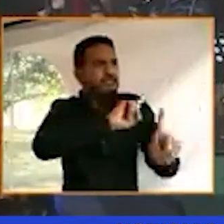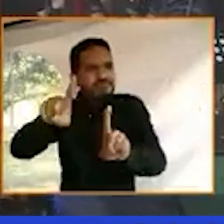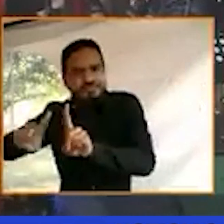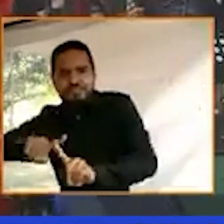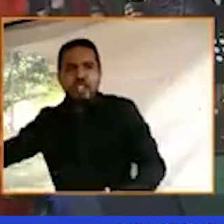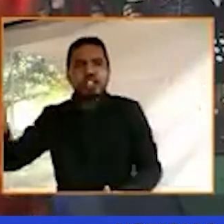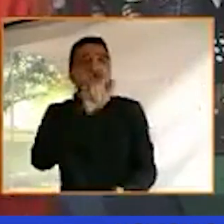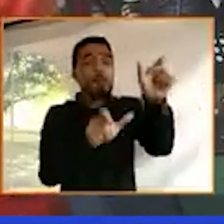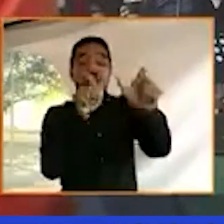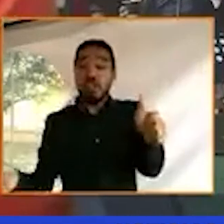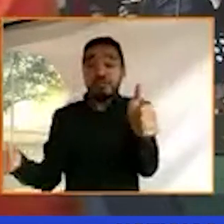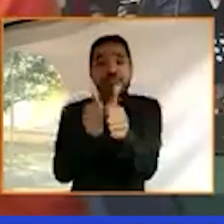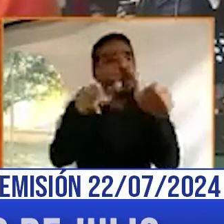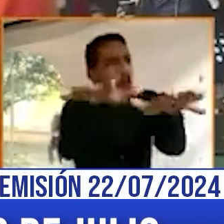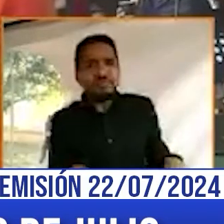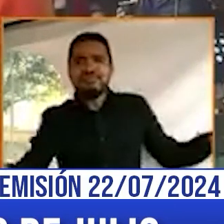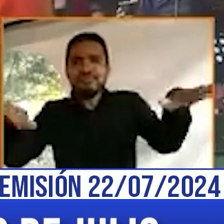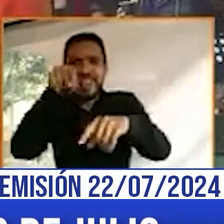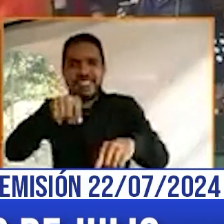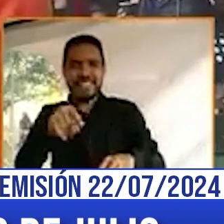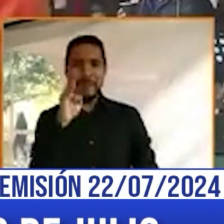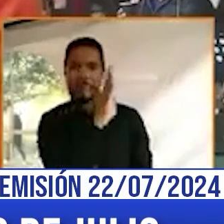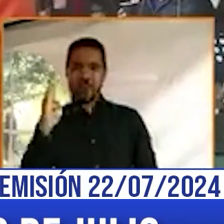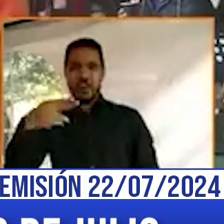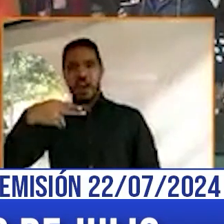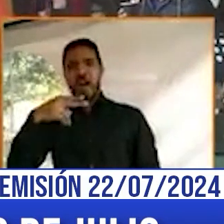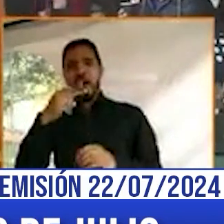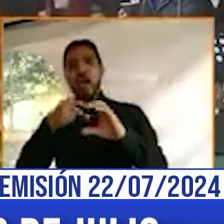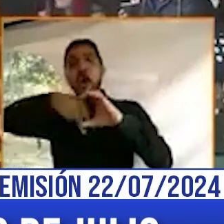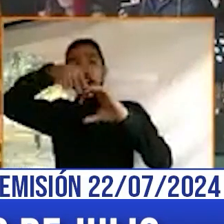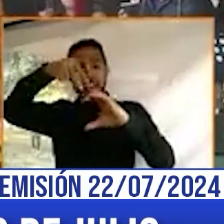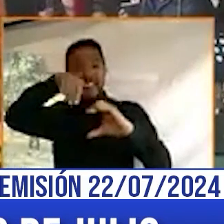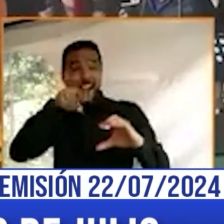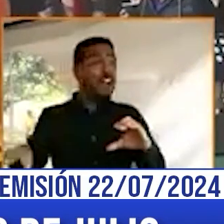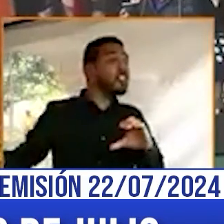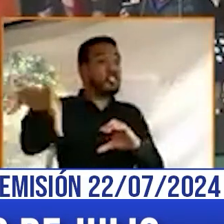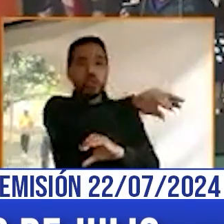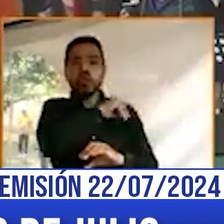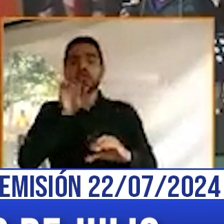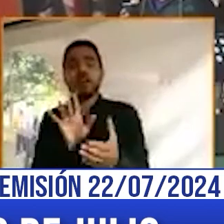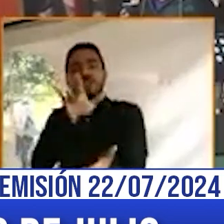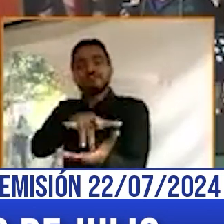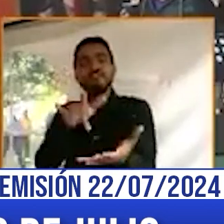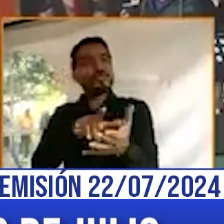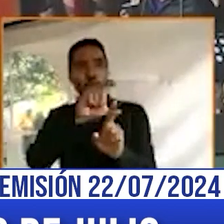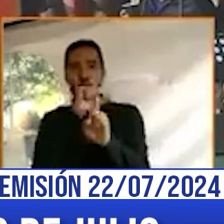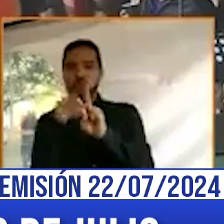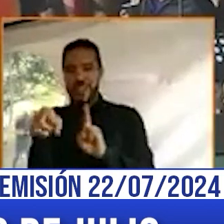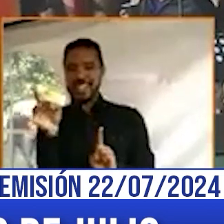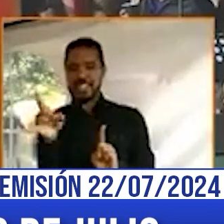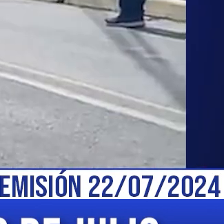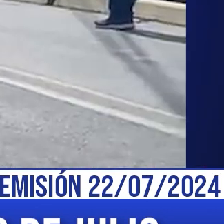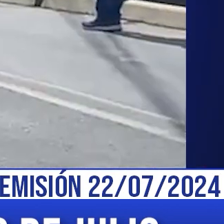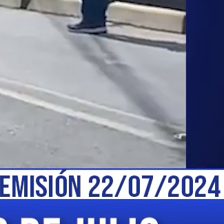acompañan en esta plaza de la Biblioteca Ocaviga, en este centro cultural del municipio de Chía, a estampar